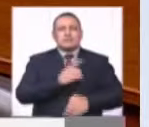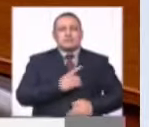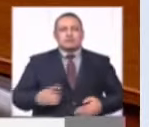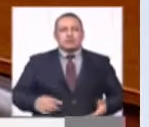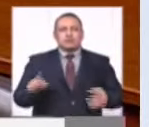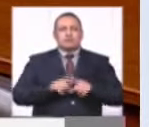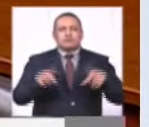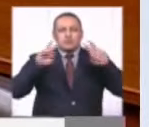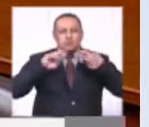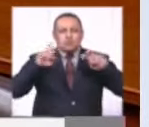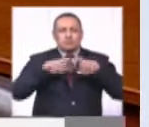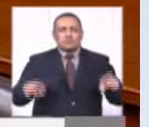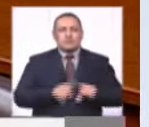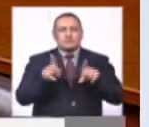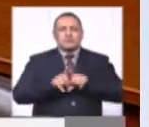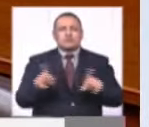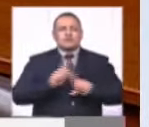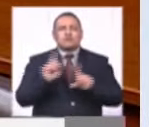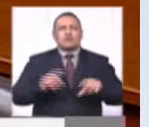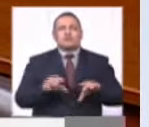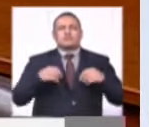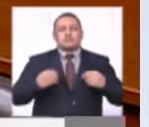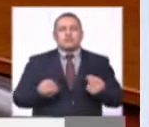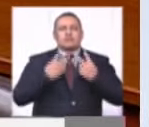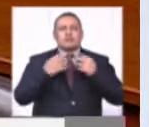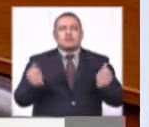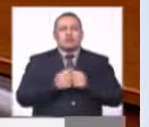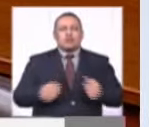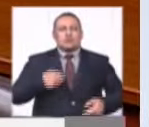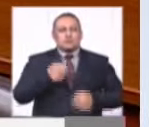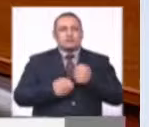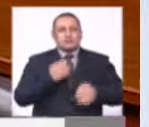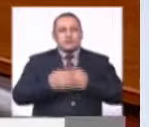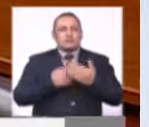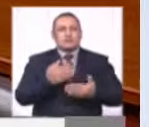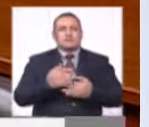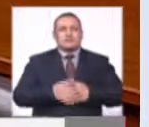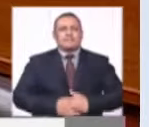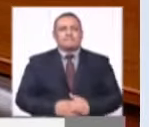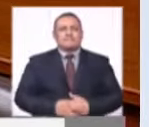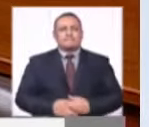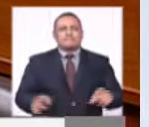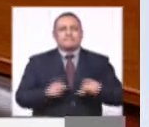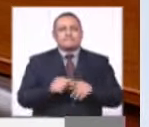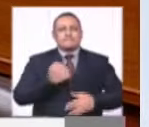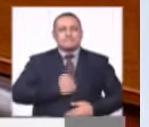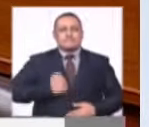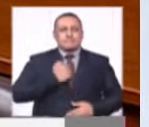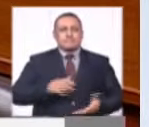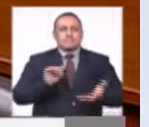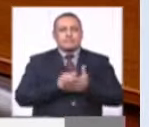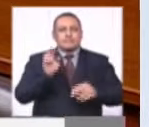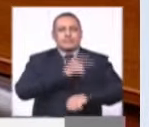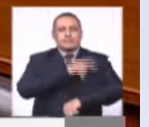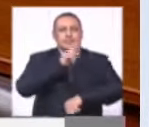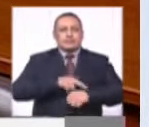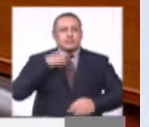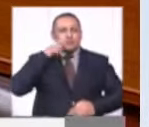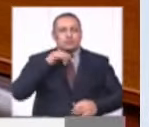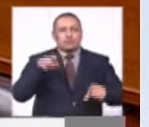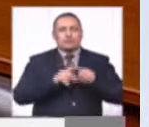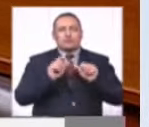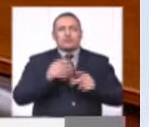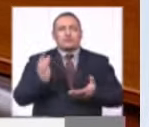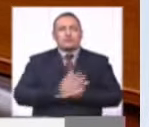permite la exploración y no permite que las inversiones sigan fluyendo. Es lamentable que la región de Puno sigamos